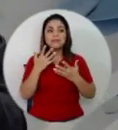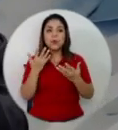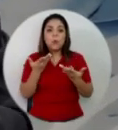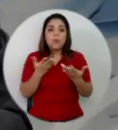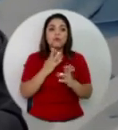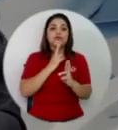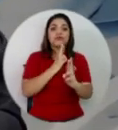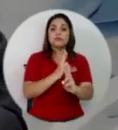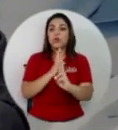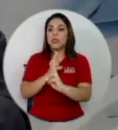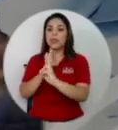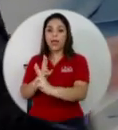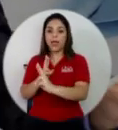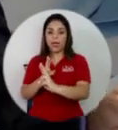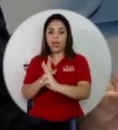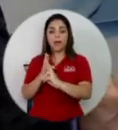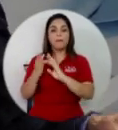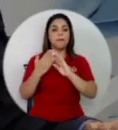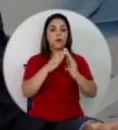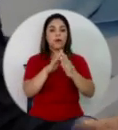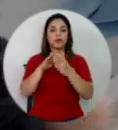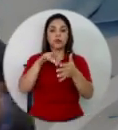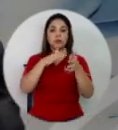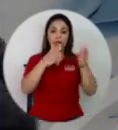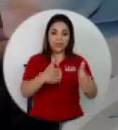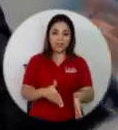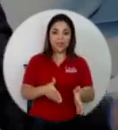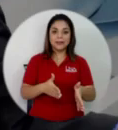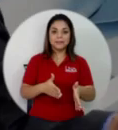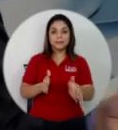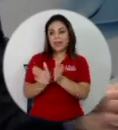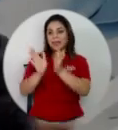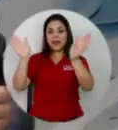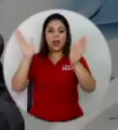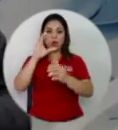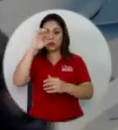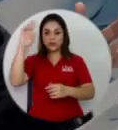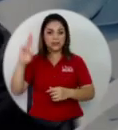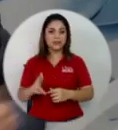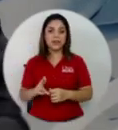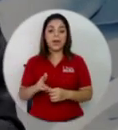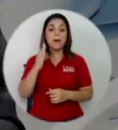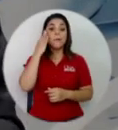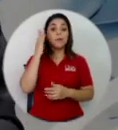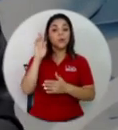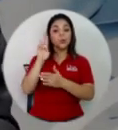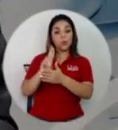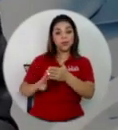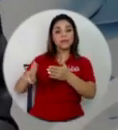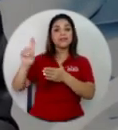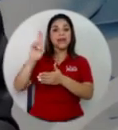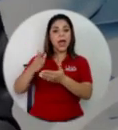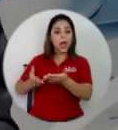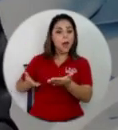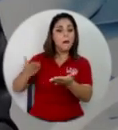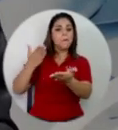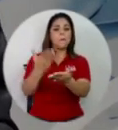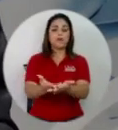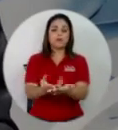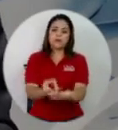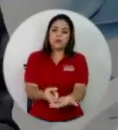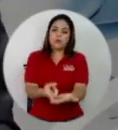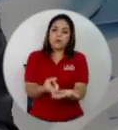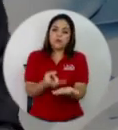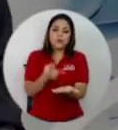poblaciones estudiantiles y a las poblaciones nacionales y a la realidad nacional, donde los aportes de las universidades fueron valiosísimos